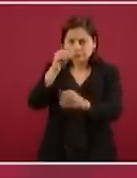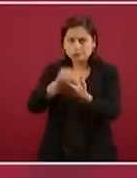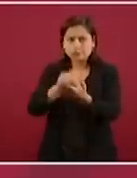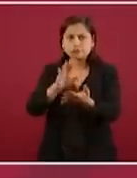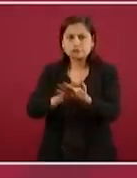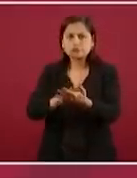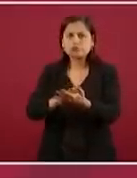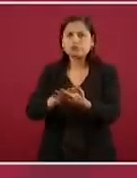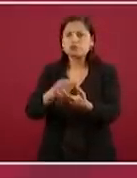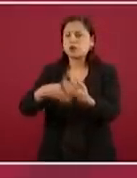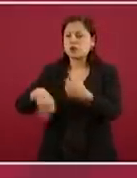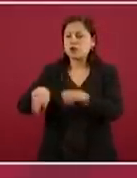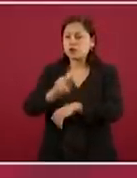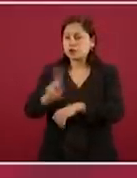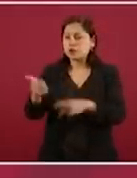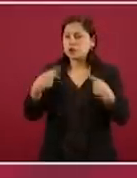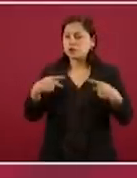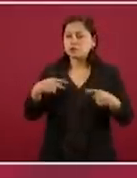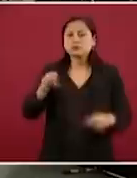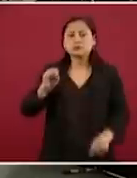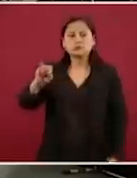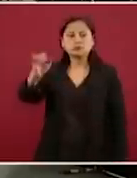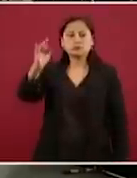la mayoría de la gente